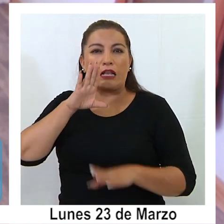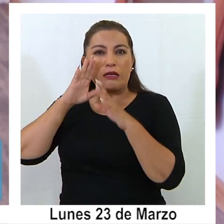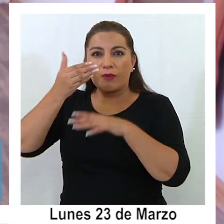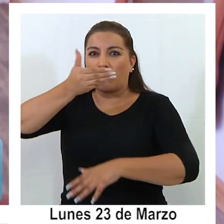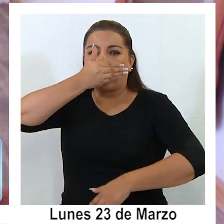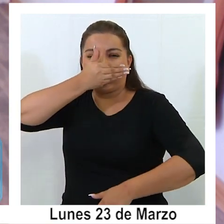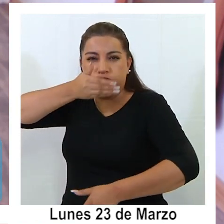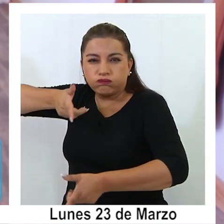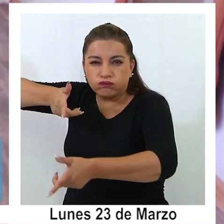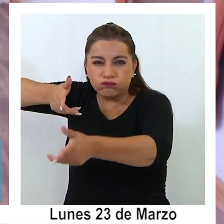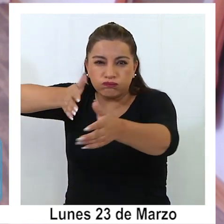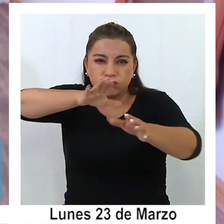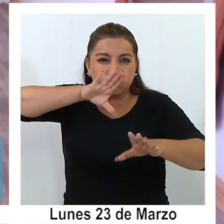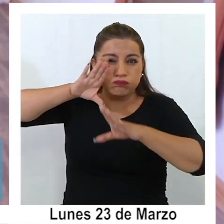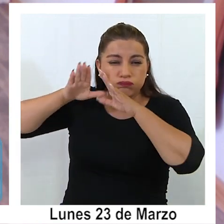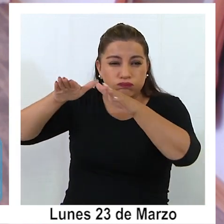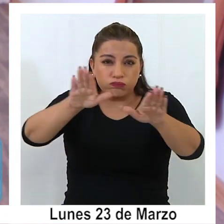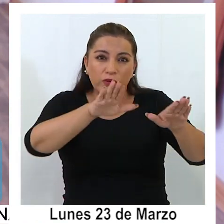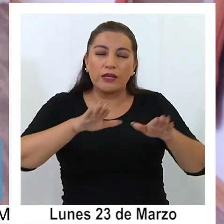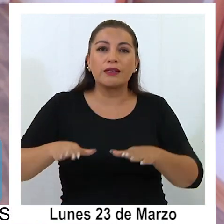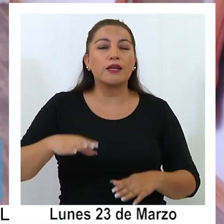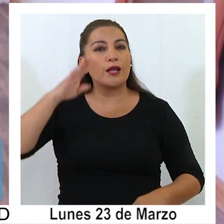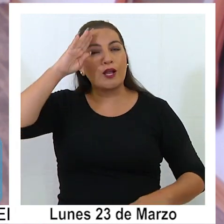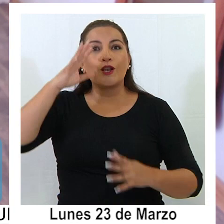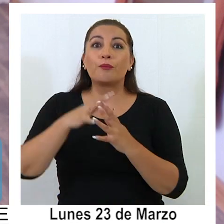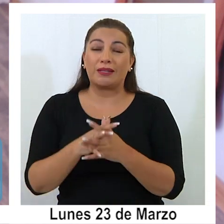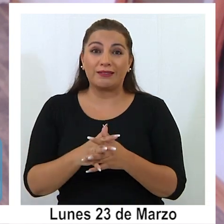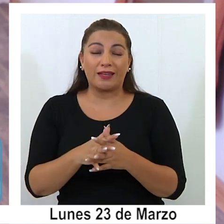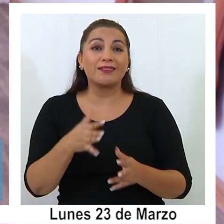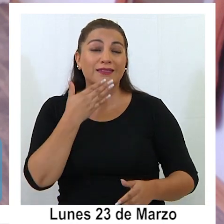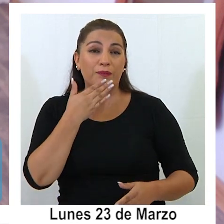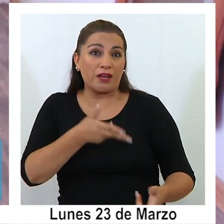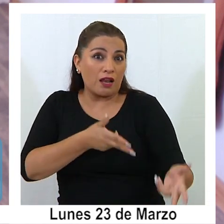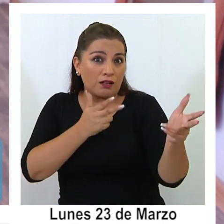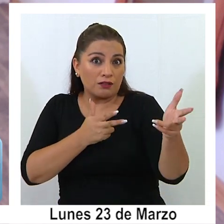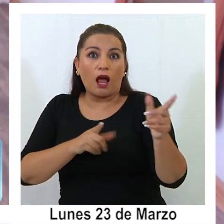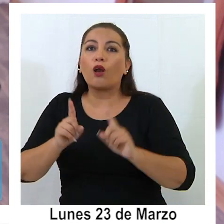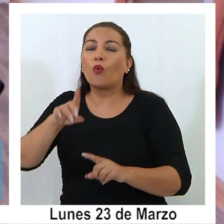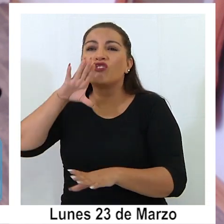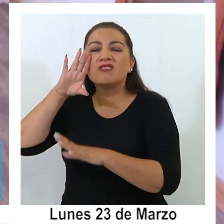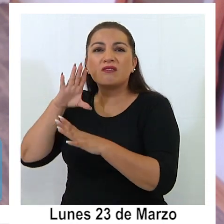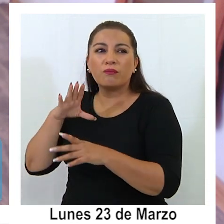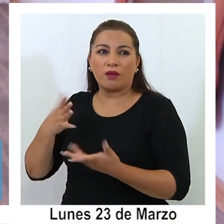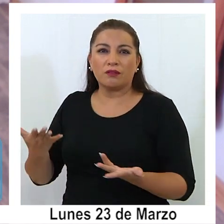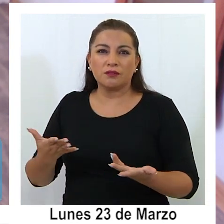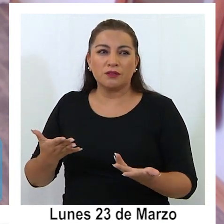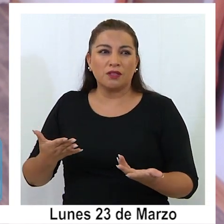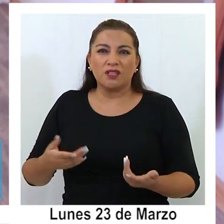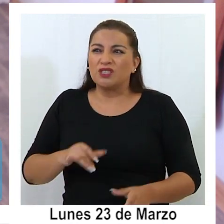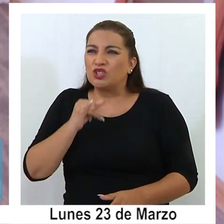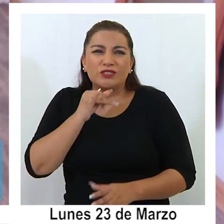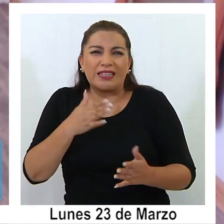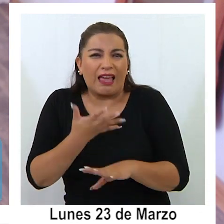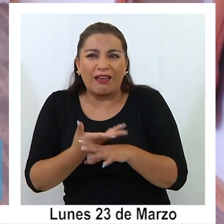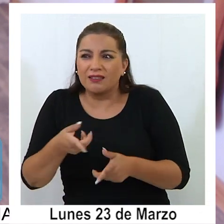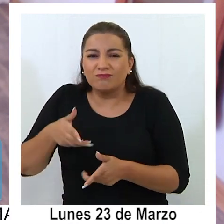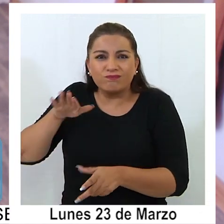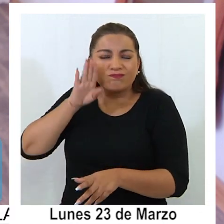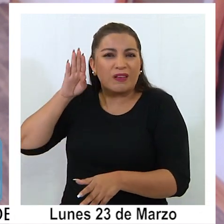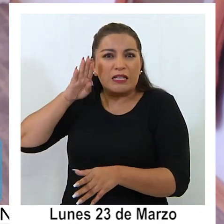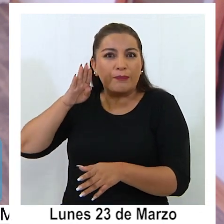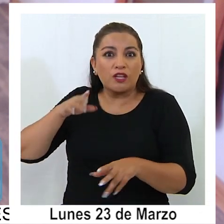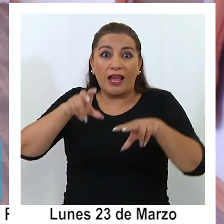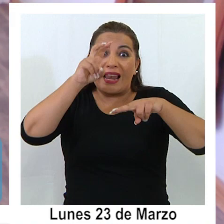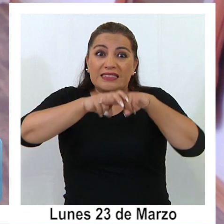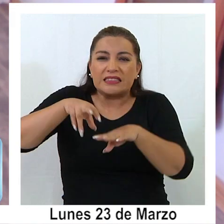desinfectando cada cierto tiempo, como los militares están, aparte de estar armados, algunos están desinfectando, realmente no sé qué es lo que tenían, limpiando